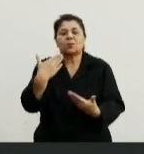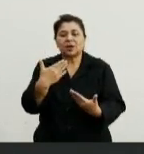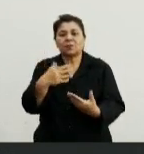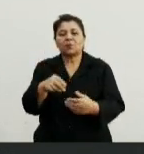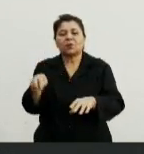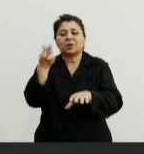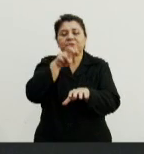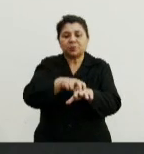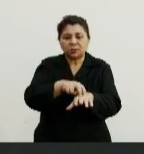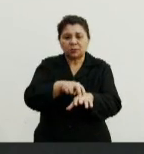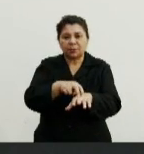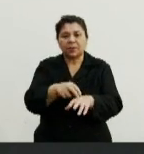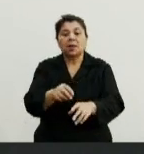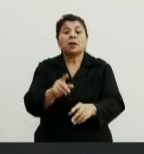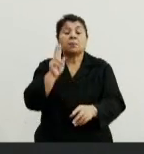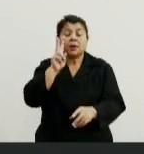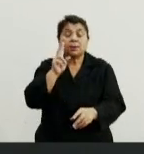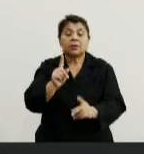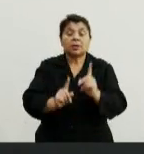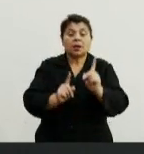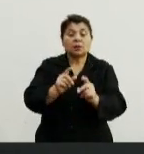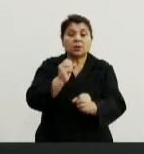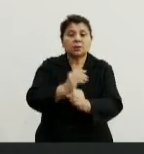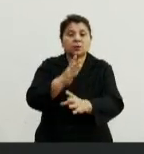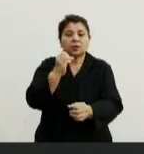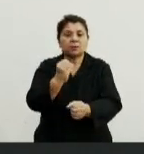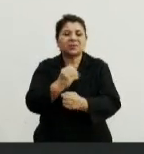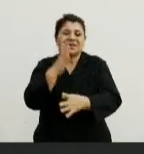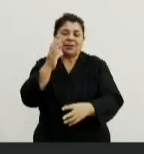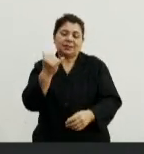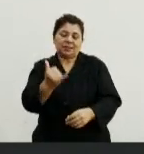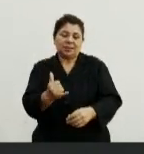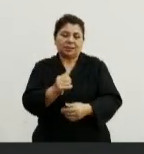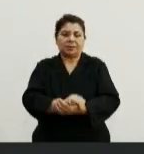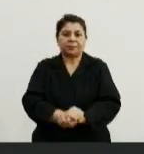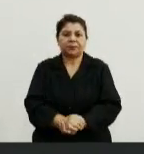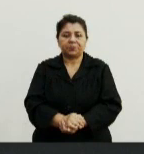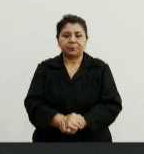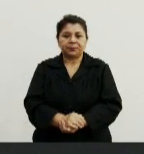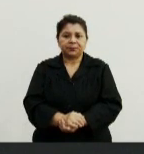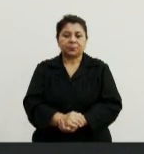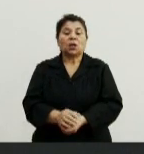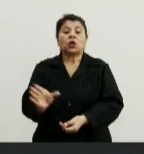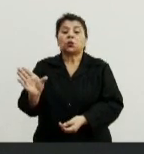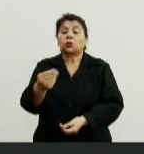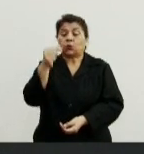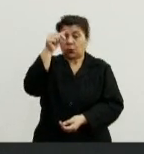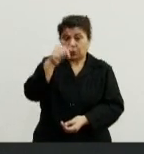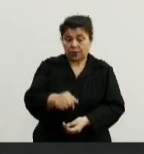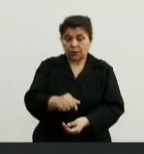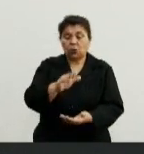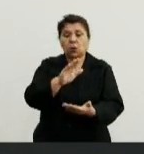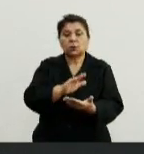si es una de las excepciones previstas al aislamiento social preventivo y obligatorio todo esto bajo